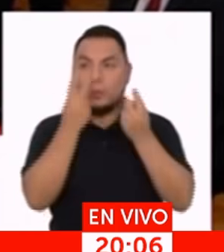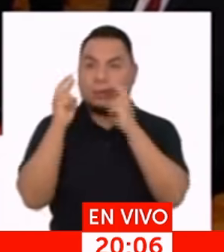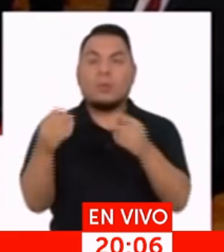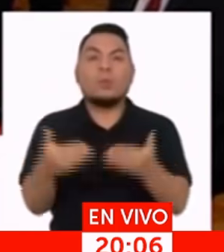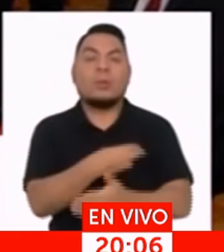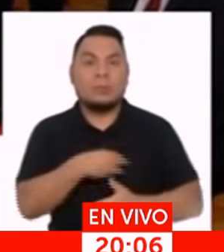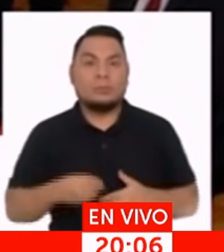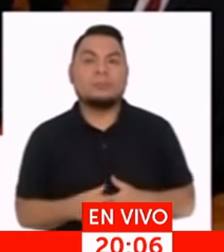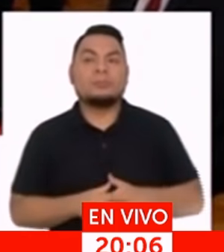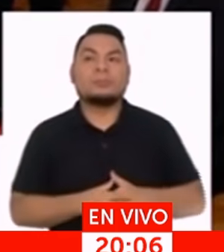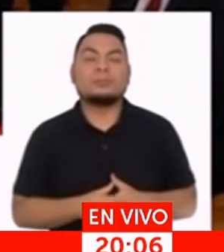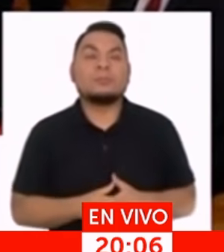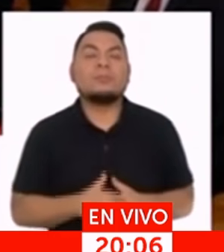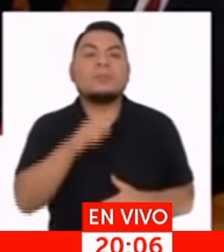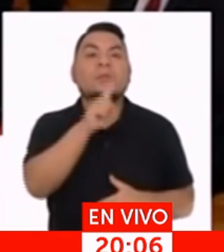109-2001-PCM a